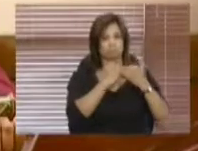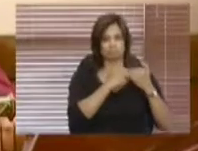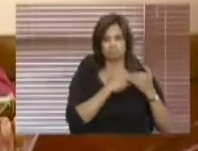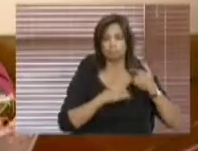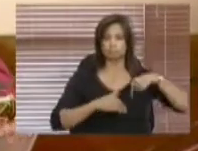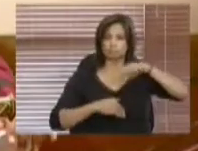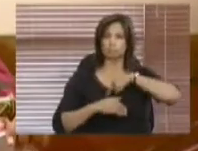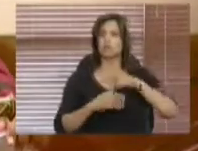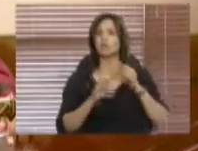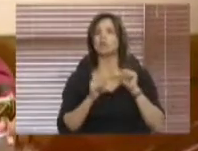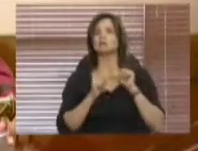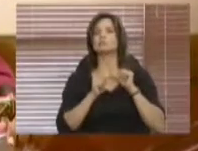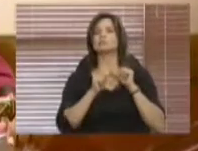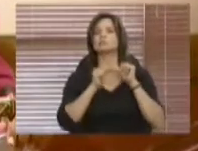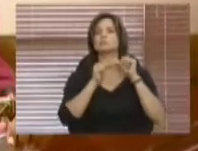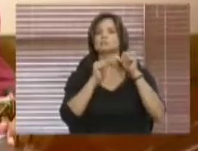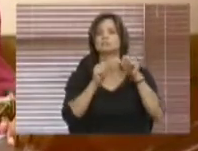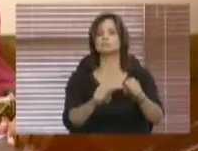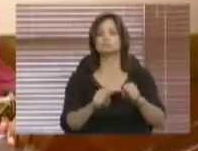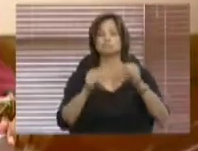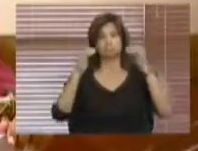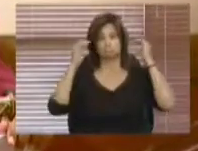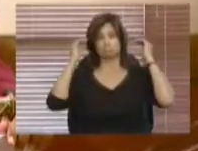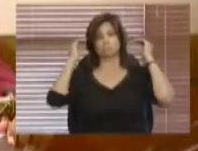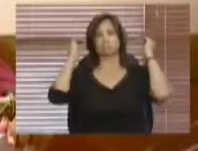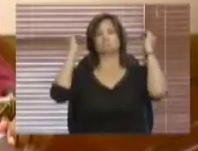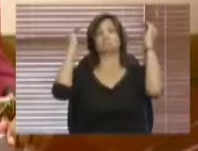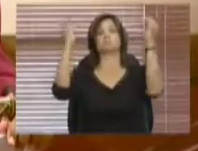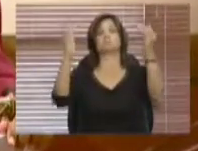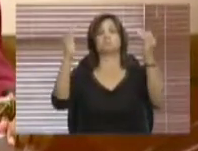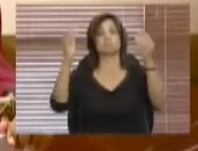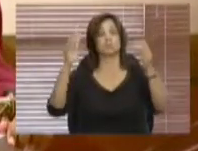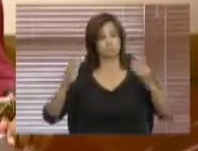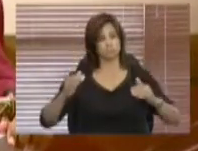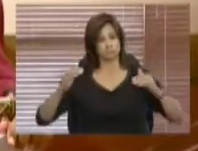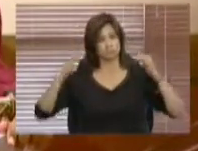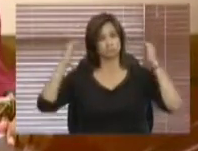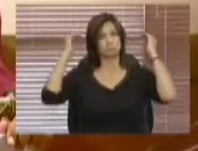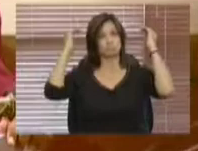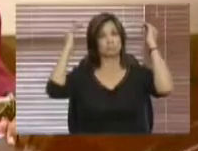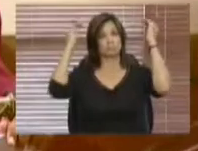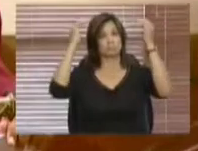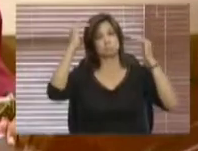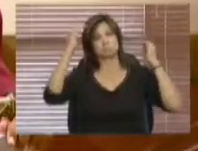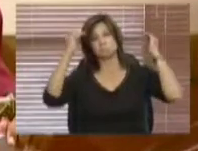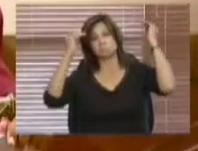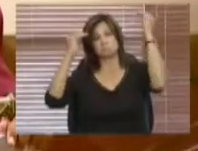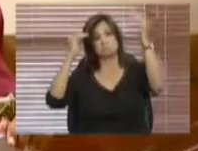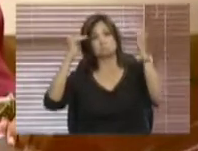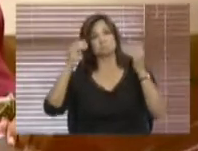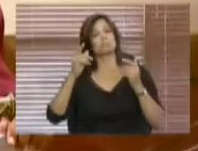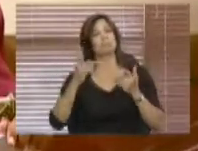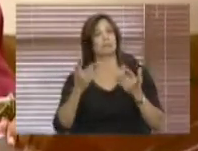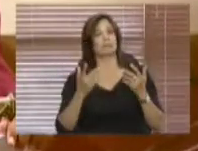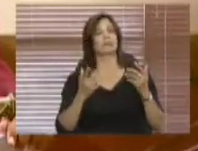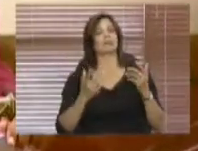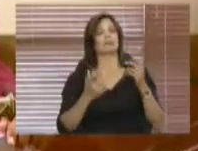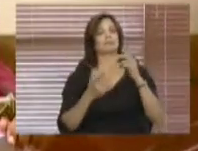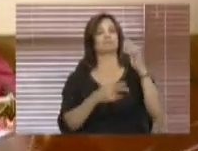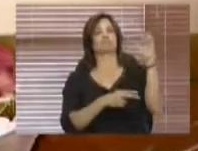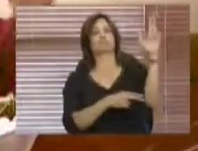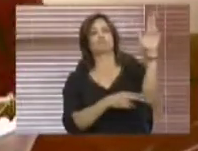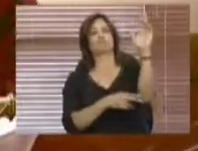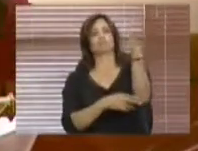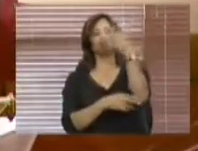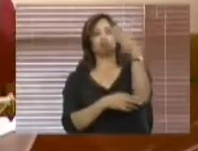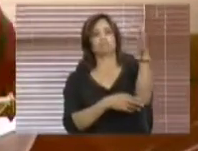a mantener arriba, arriba, mucho más el lienzo tricolor.